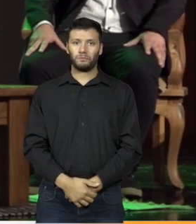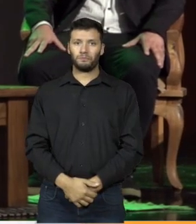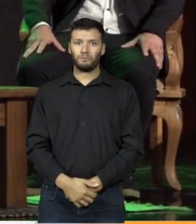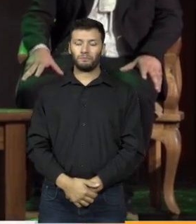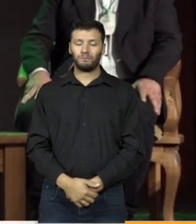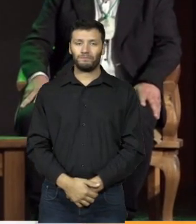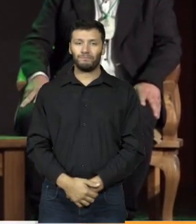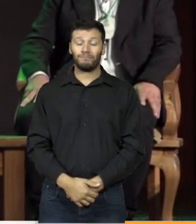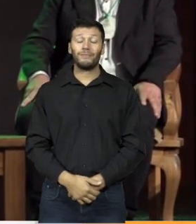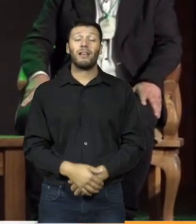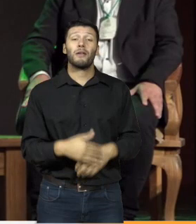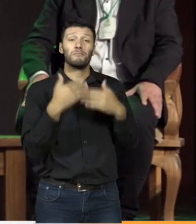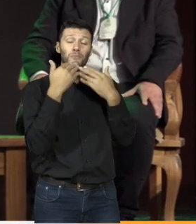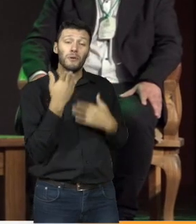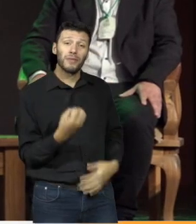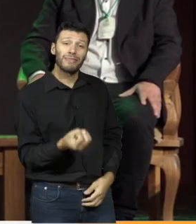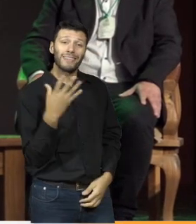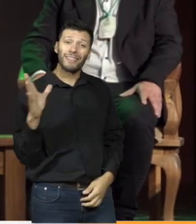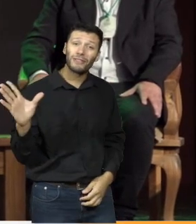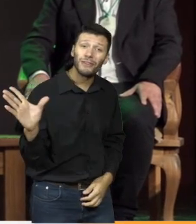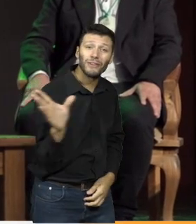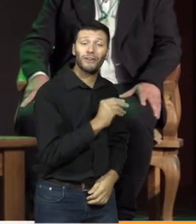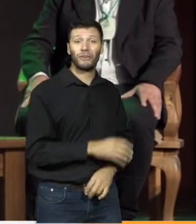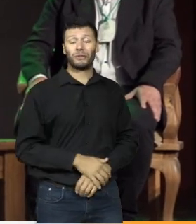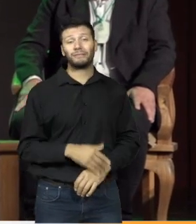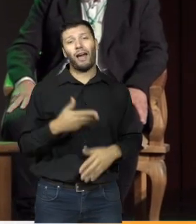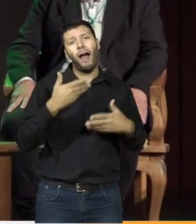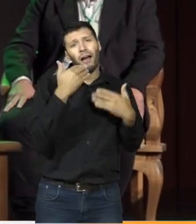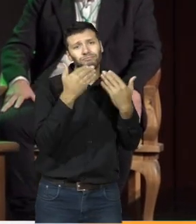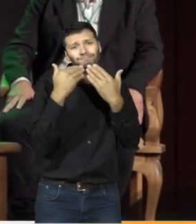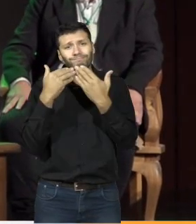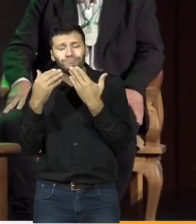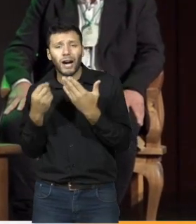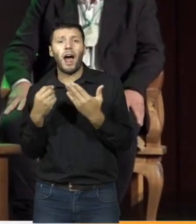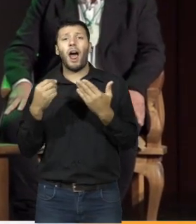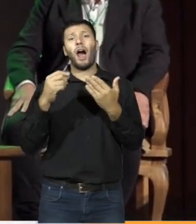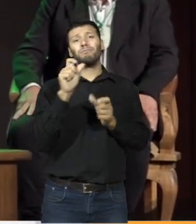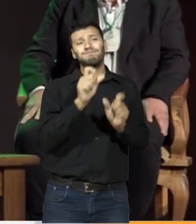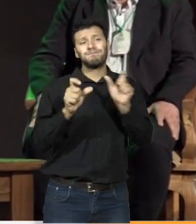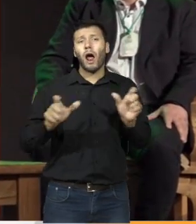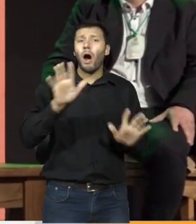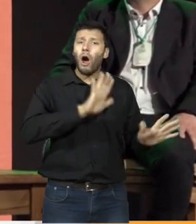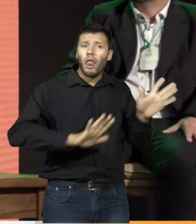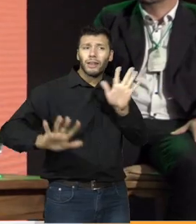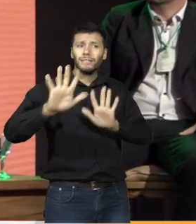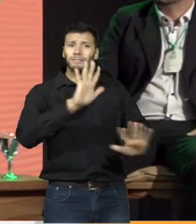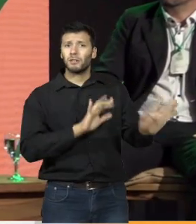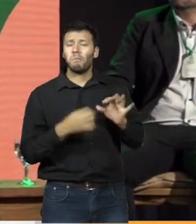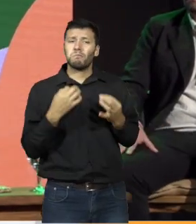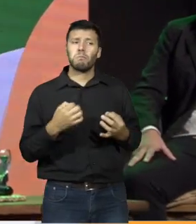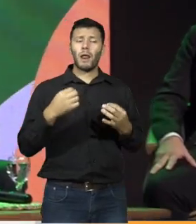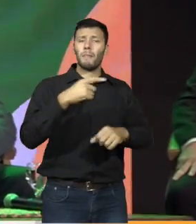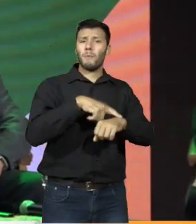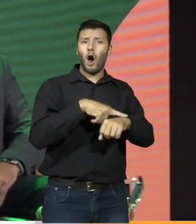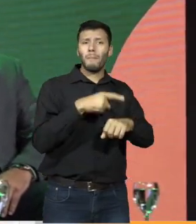Muy buenos días a todos. Quiero agradecer fundamentalmente a la organización por la eficiencia que han tenido hasta